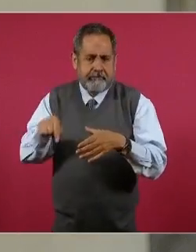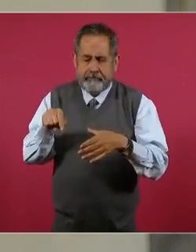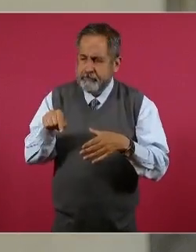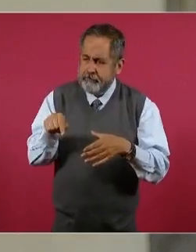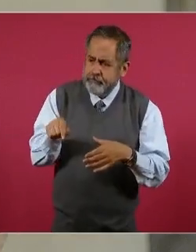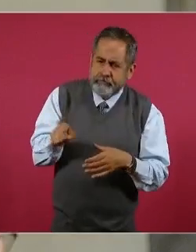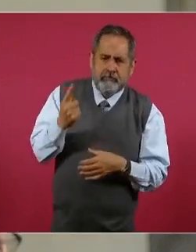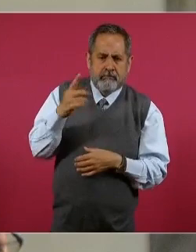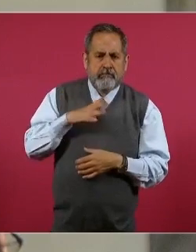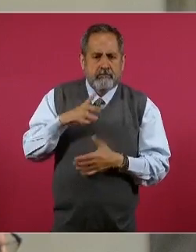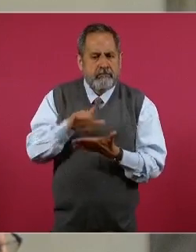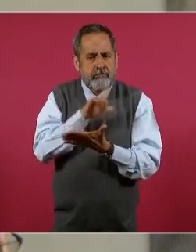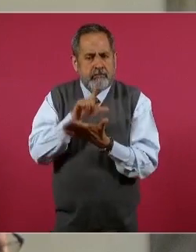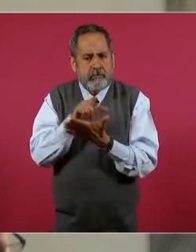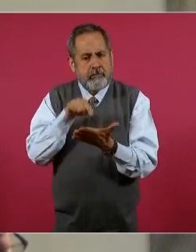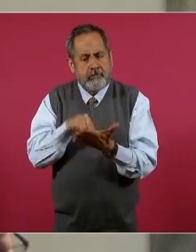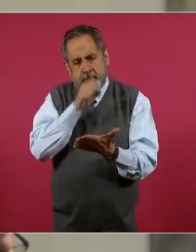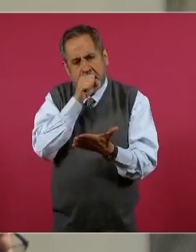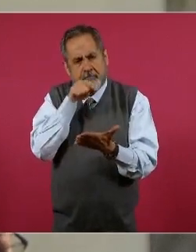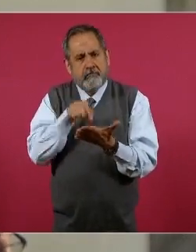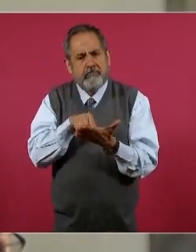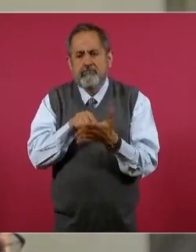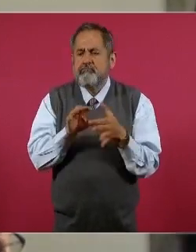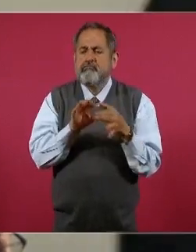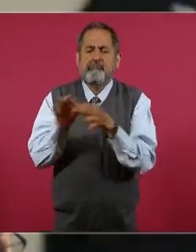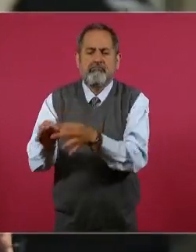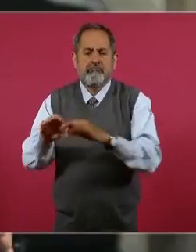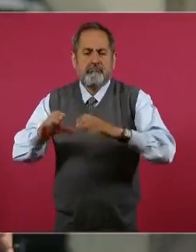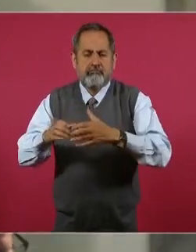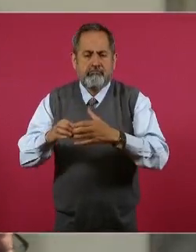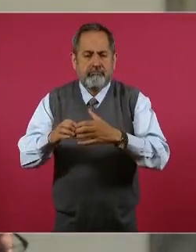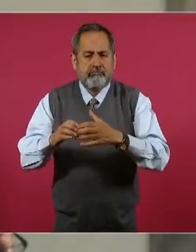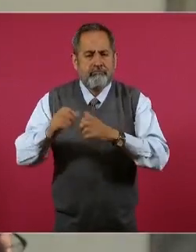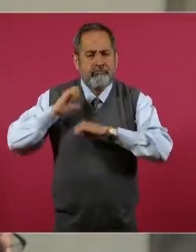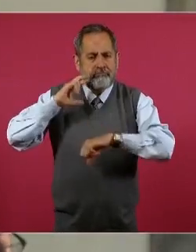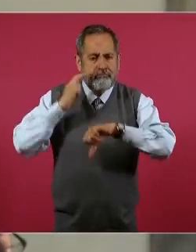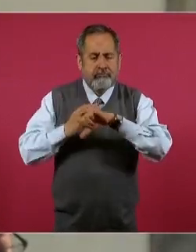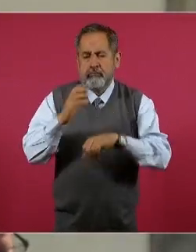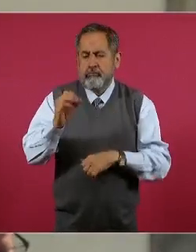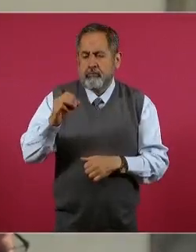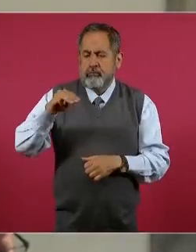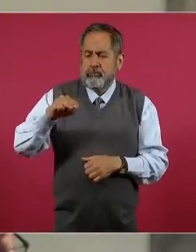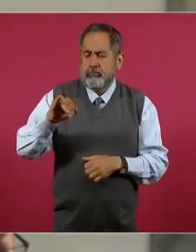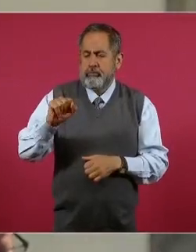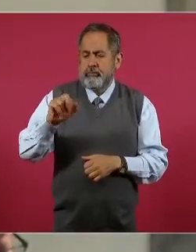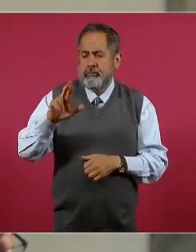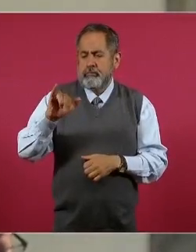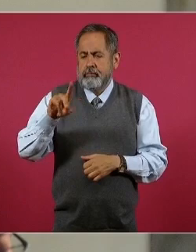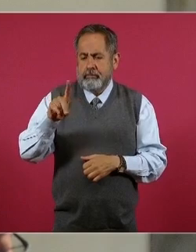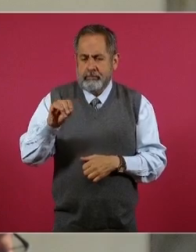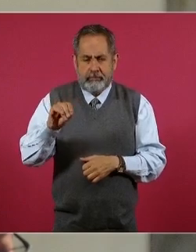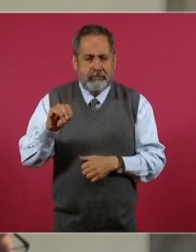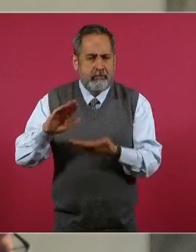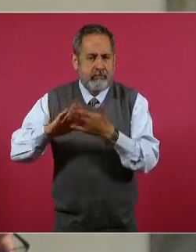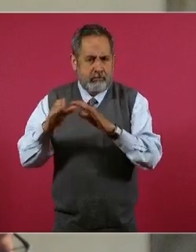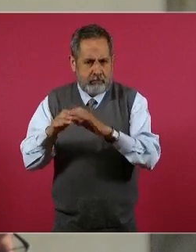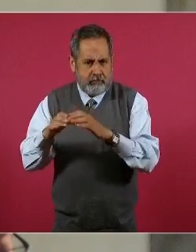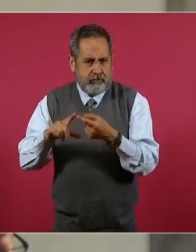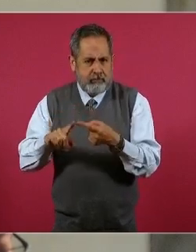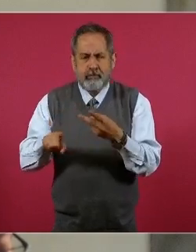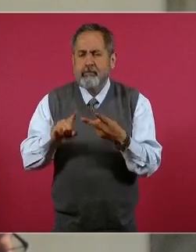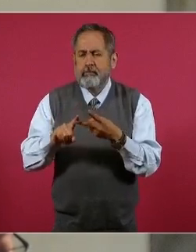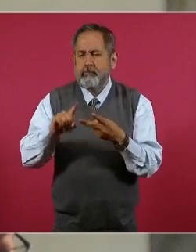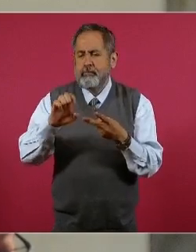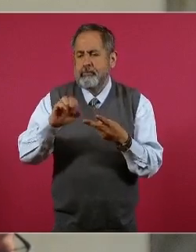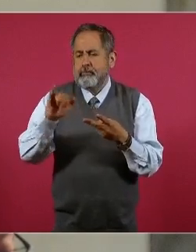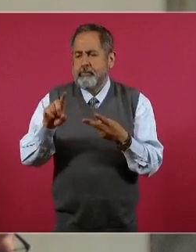figura jurídica que es muy cercana a la población, que son los comisariados de bienes comunales y los comisariados ejidales. Es